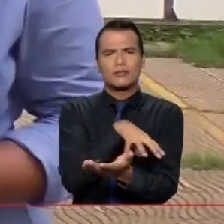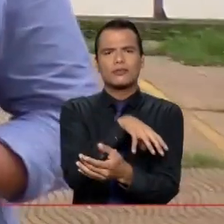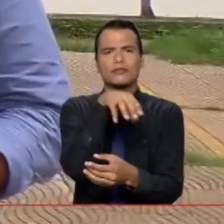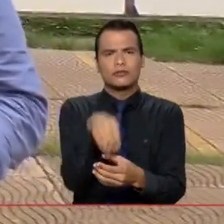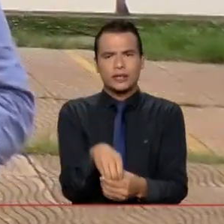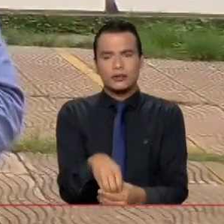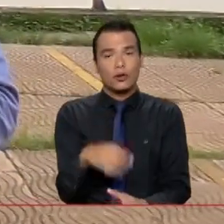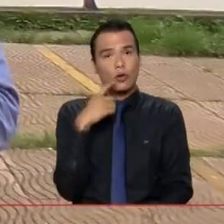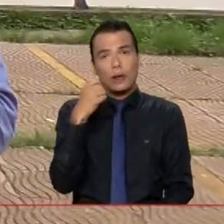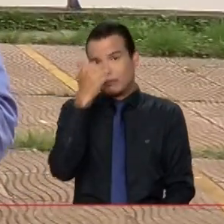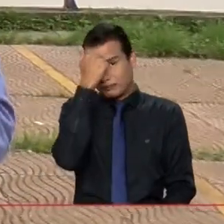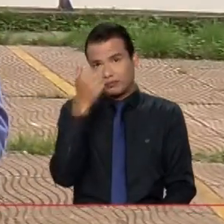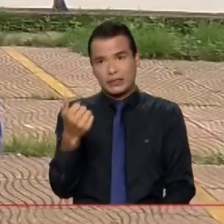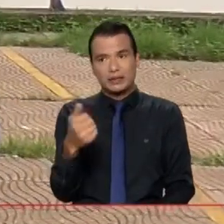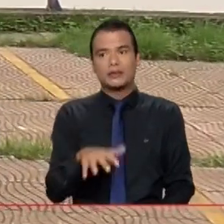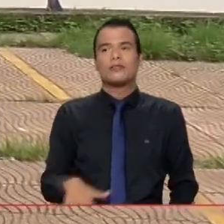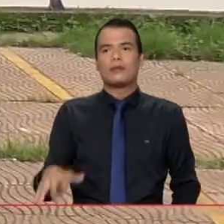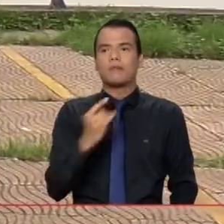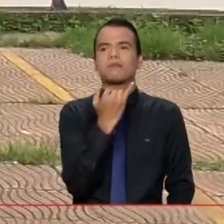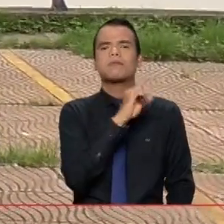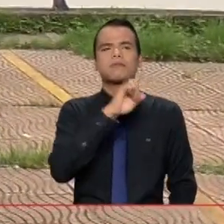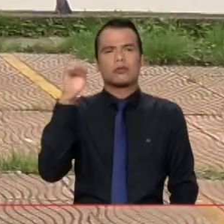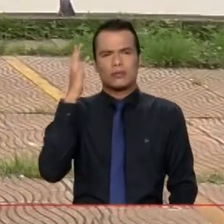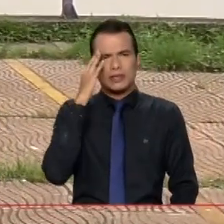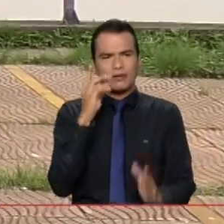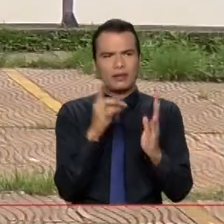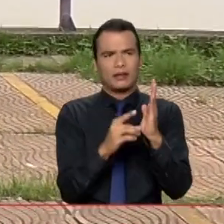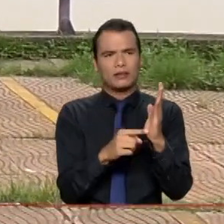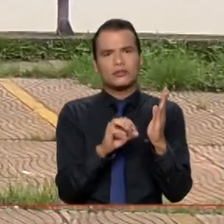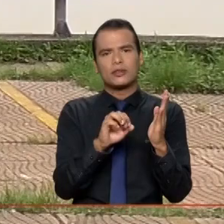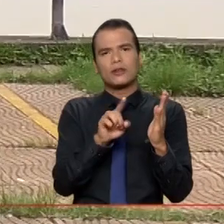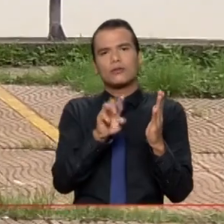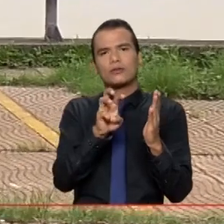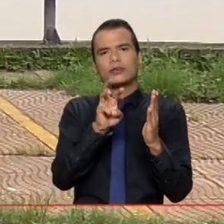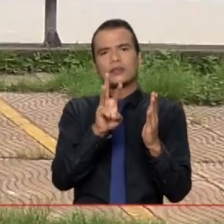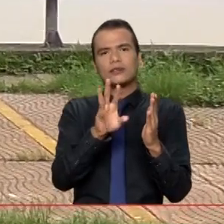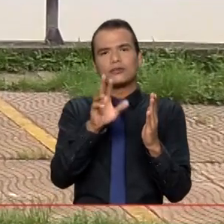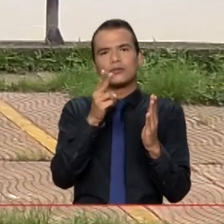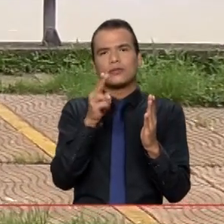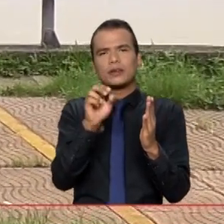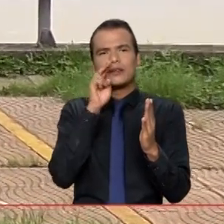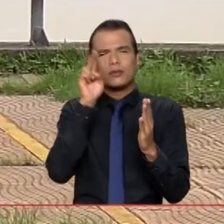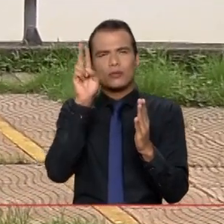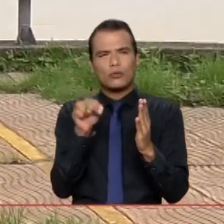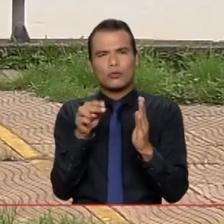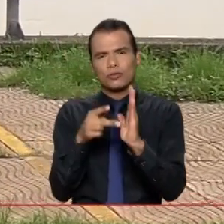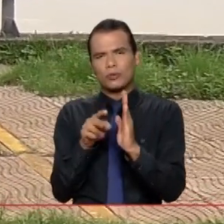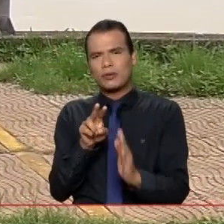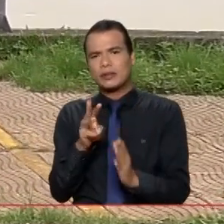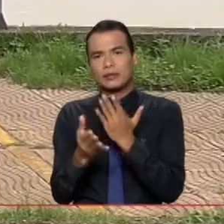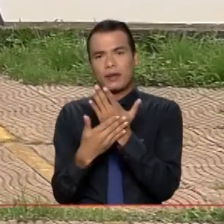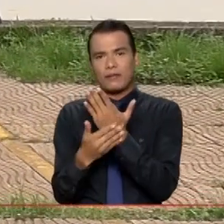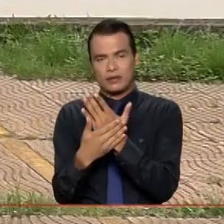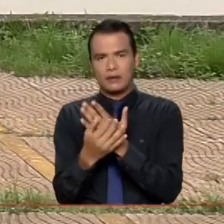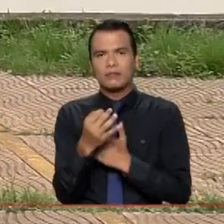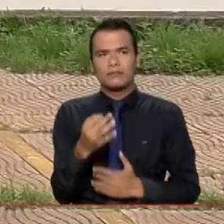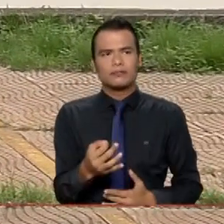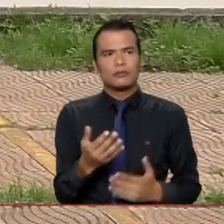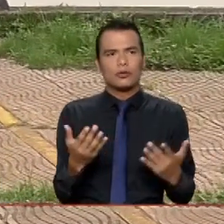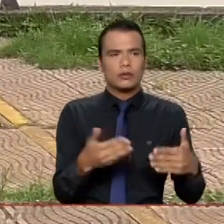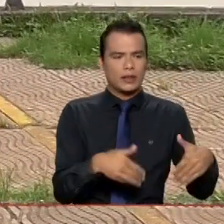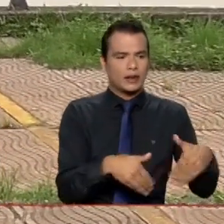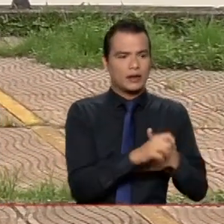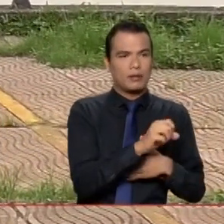decreto. Es correcto, la restricción de acuerdo al decreto 0183 del 20 de junio del 2023, la restricción es desde la